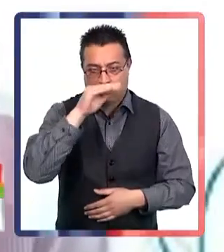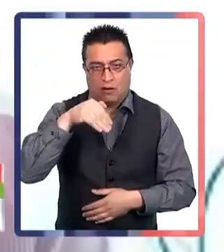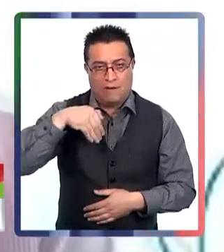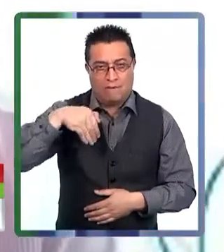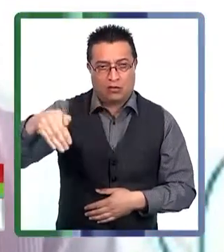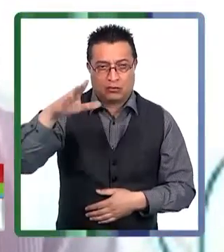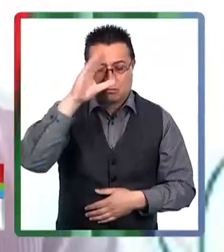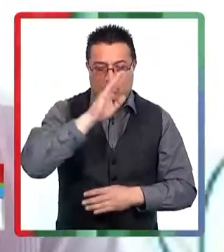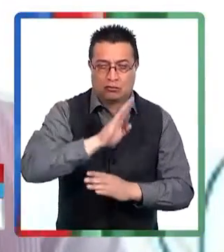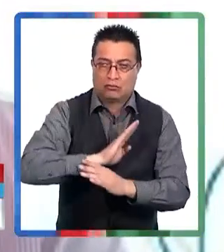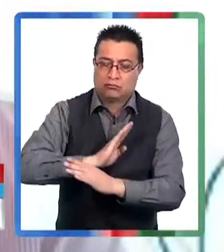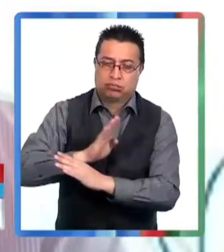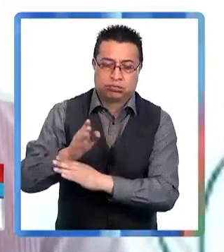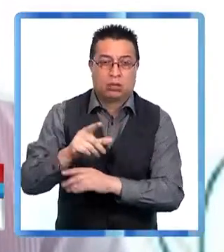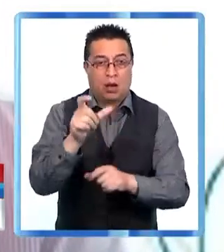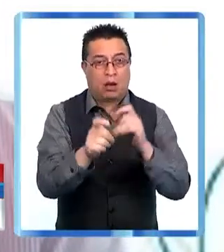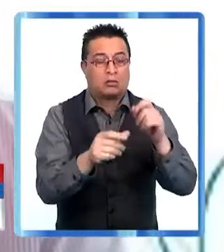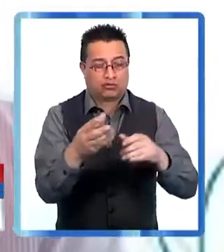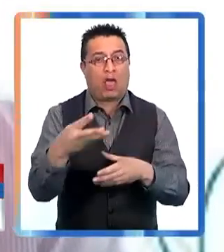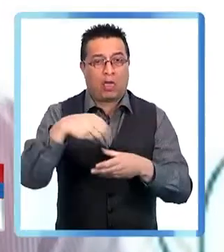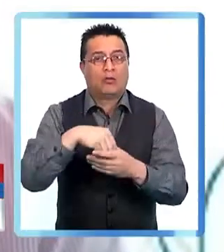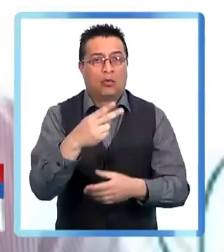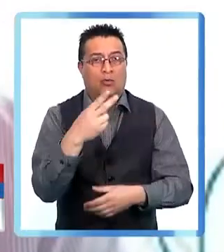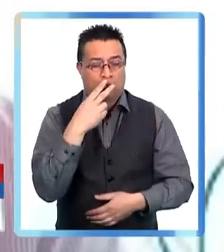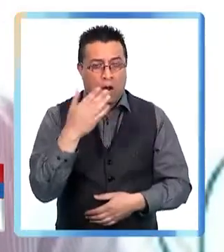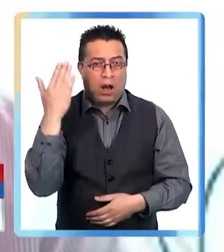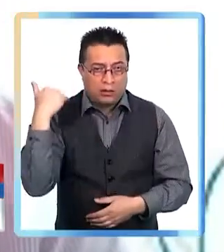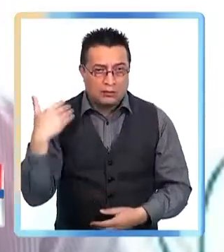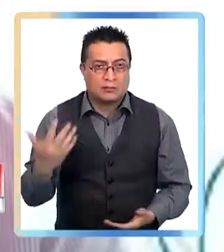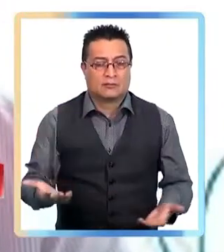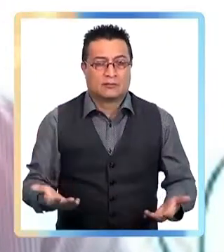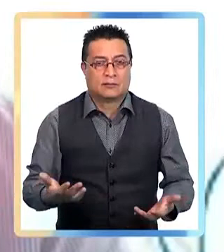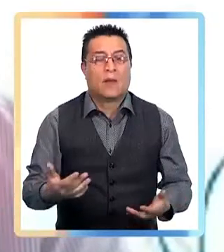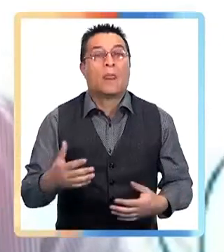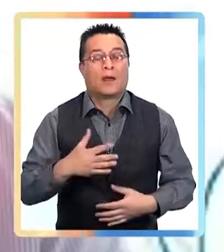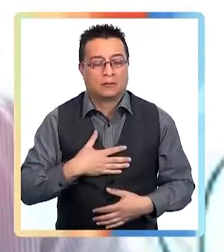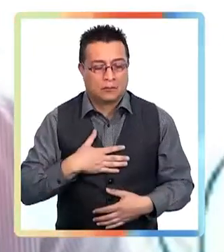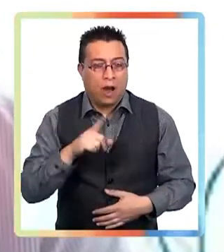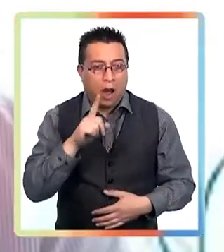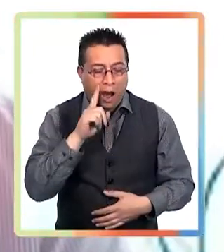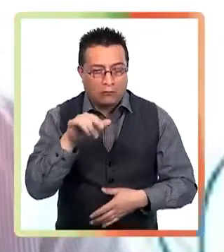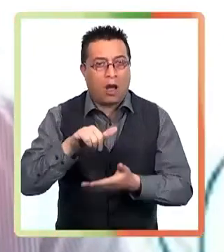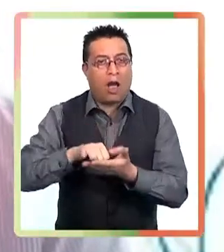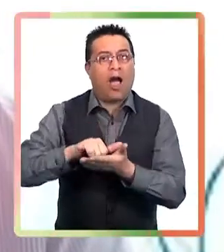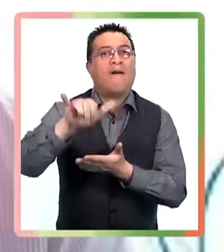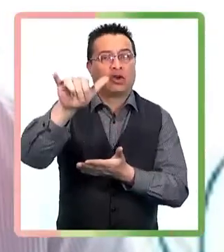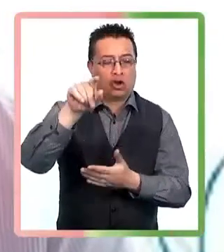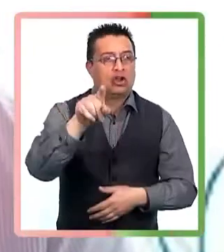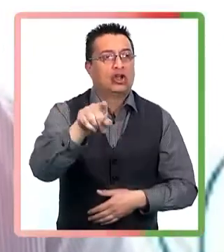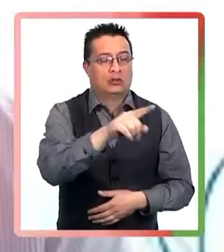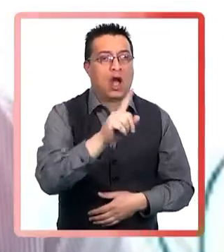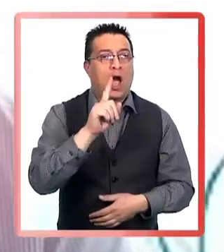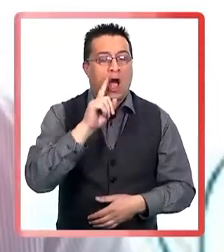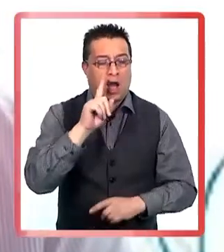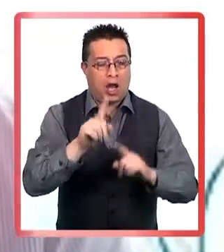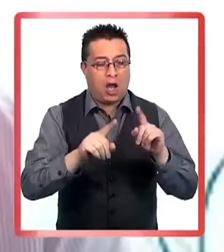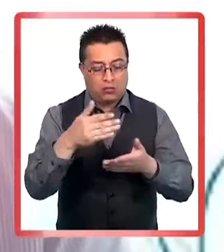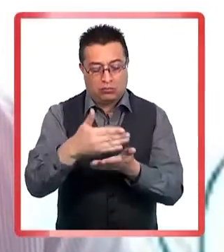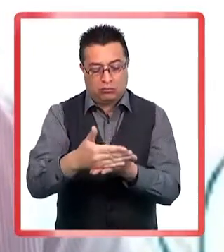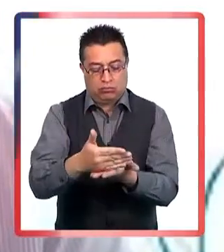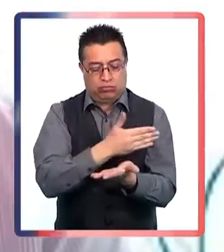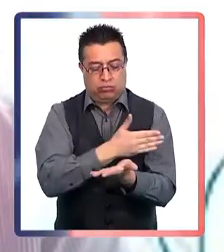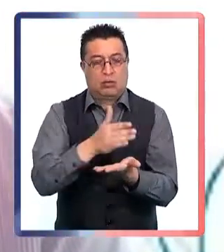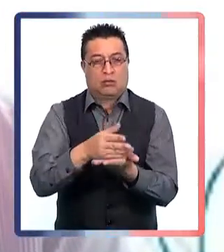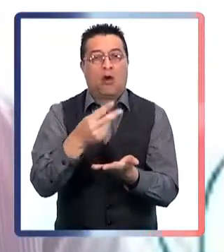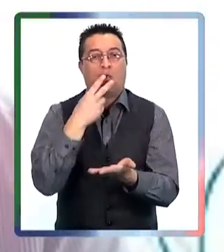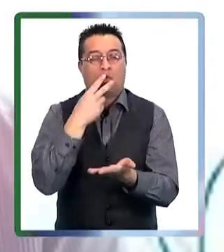noche en buses nocturnos y la gente fumaba adentro. Me tocó estar en aviones en los cuales de cierta fila